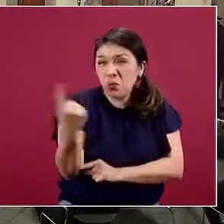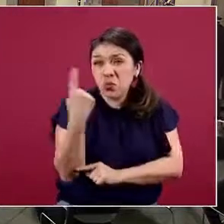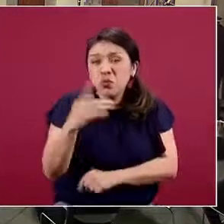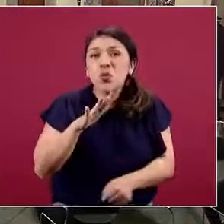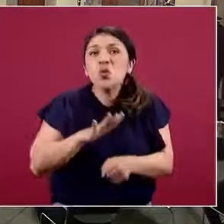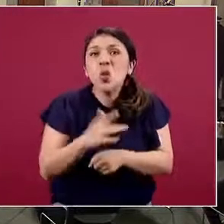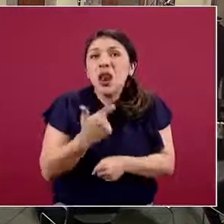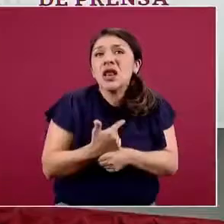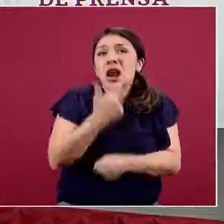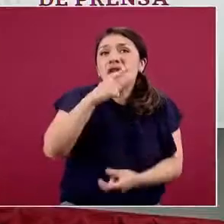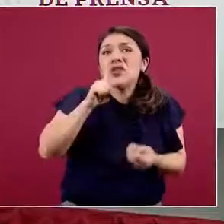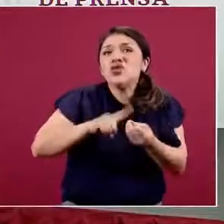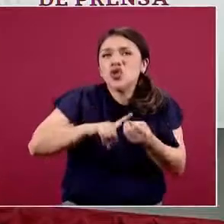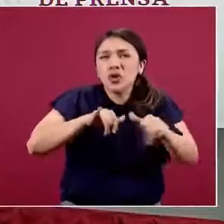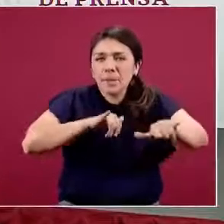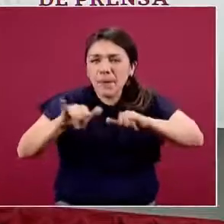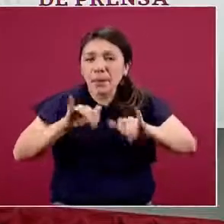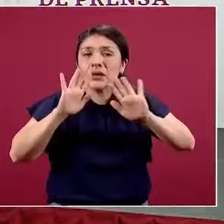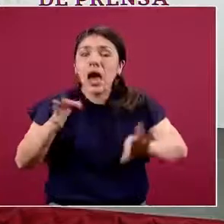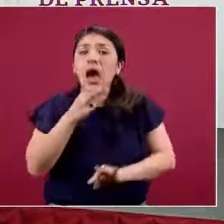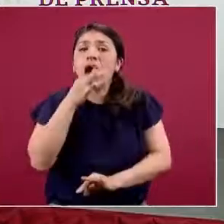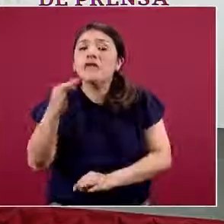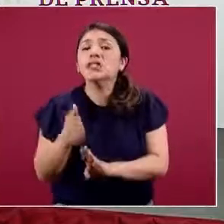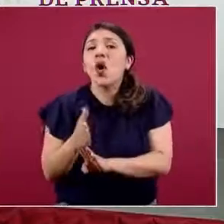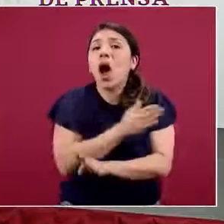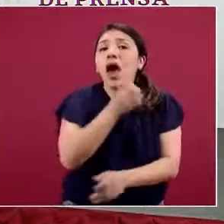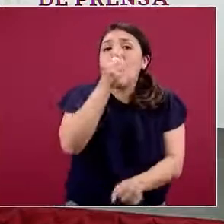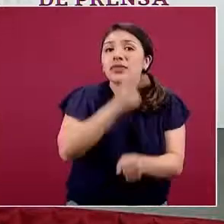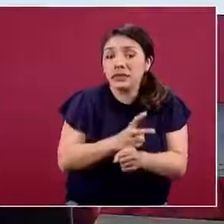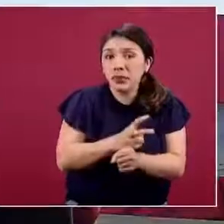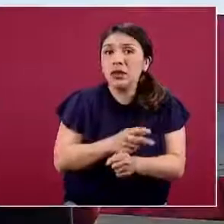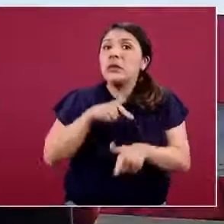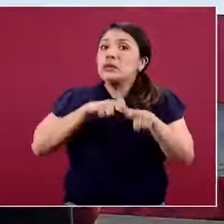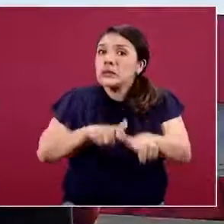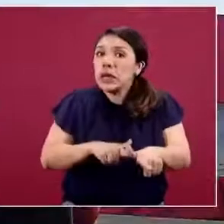y se monitorea y se alerta tempranamente